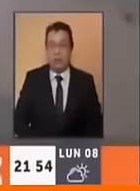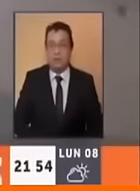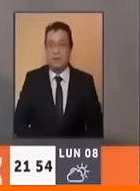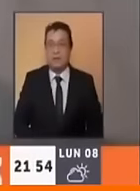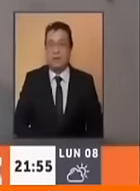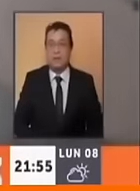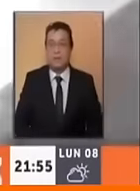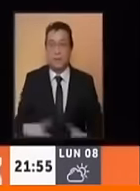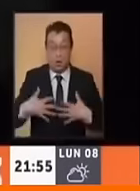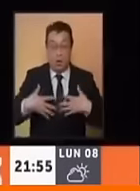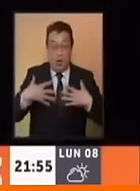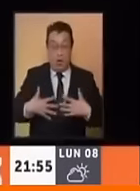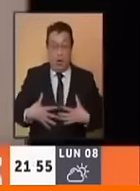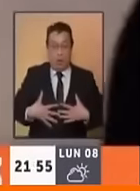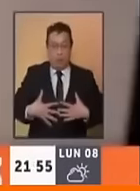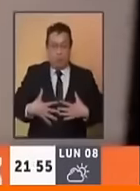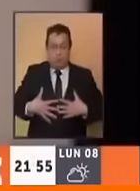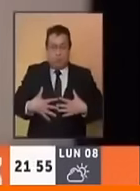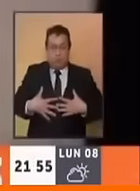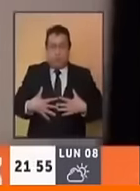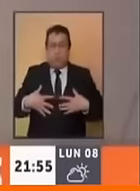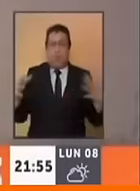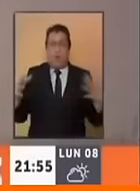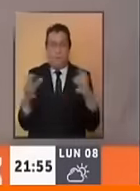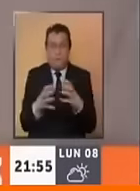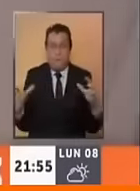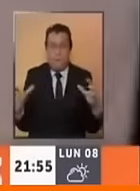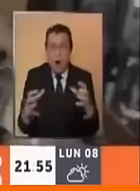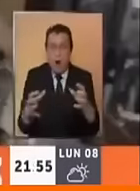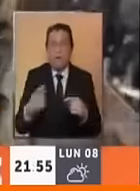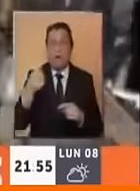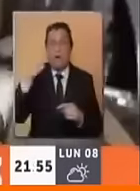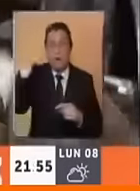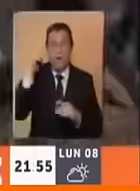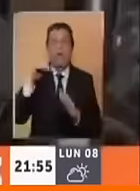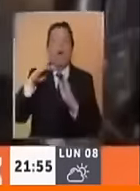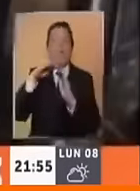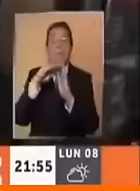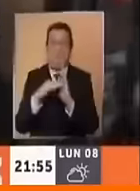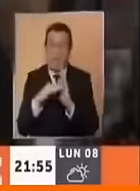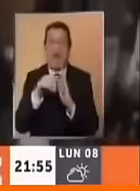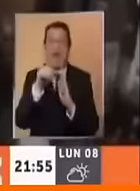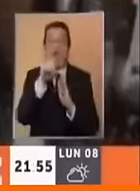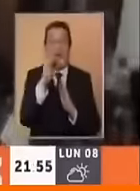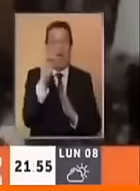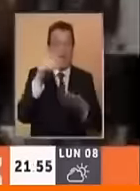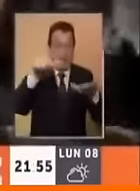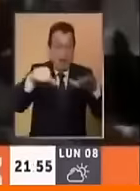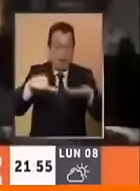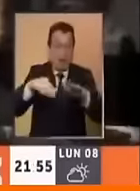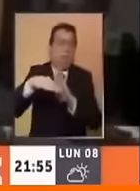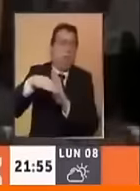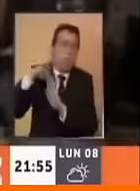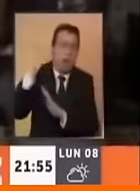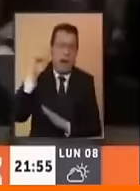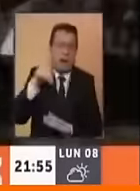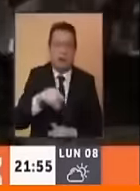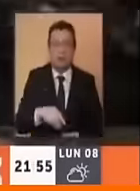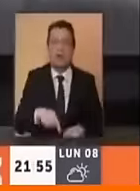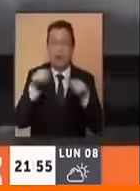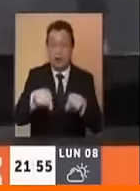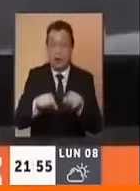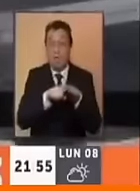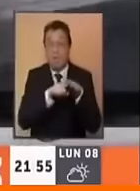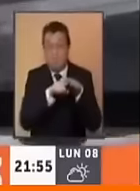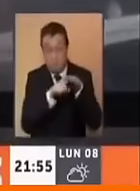presión sobre el cuerpo es intensa, pero varias veces menor a la que ejerce un F-16. Y aquí disparan la bomba